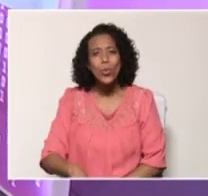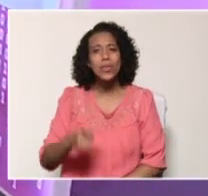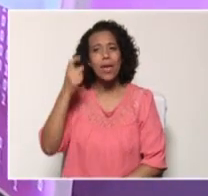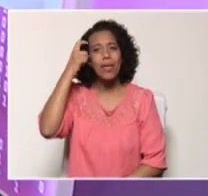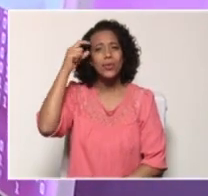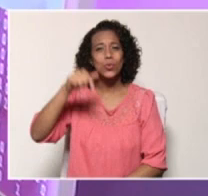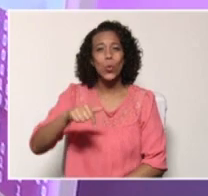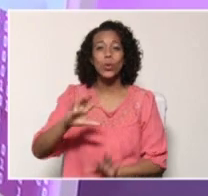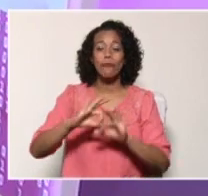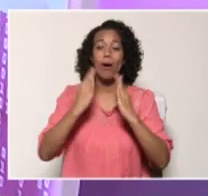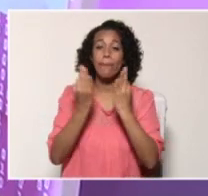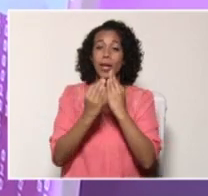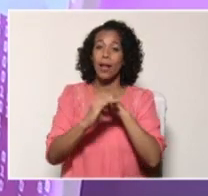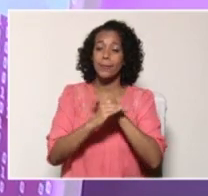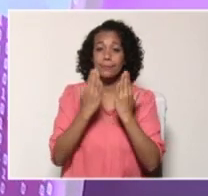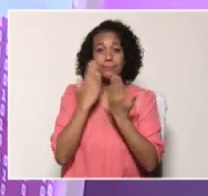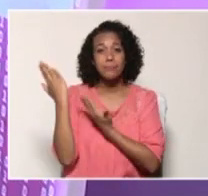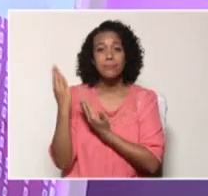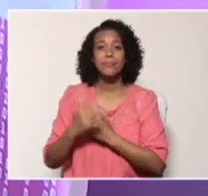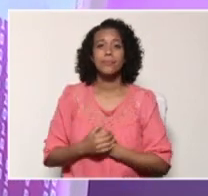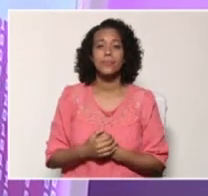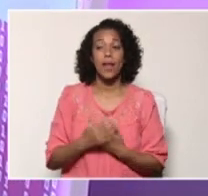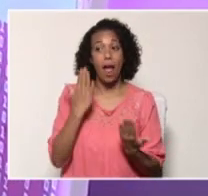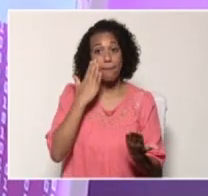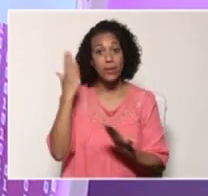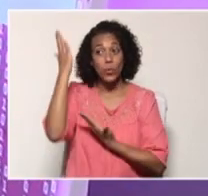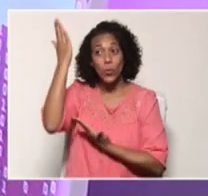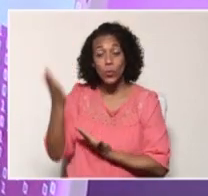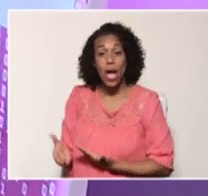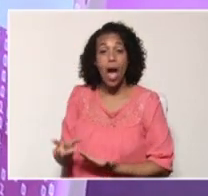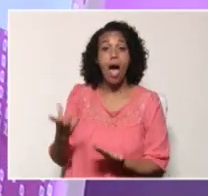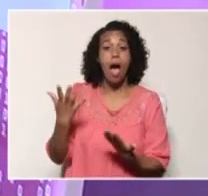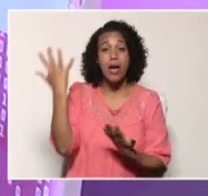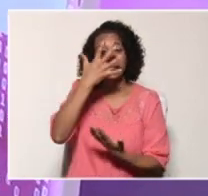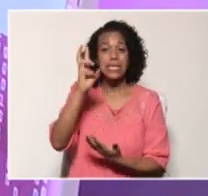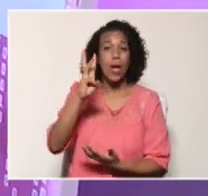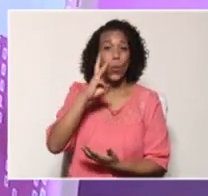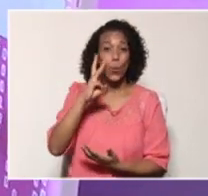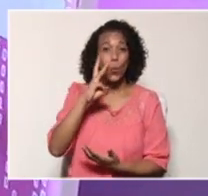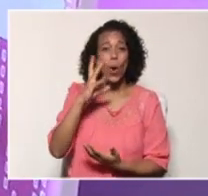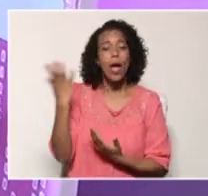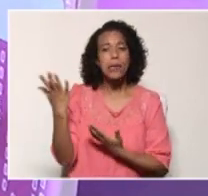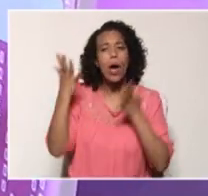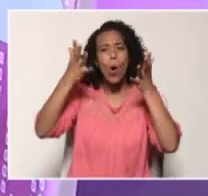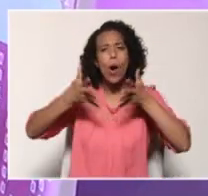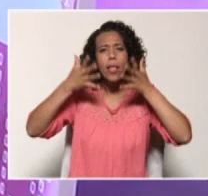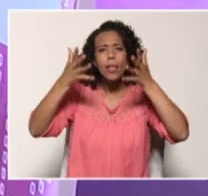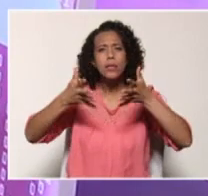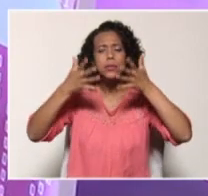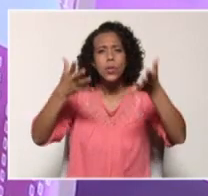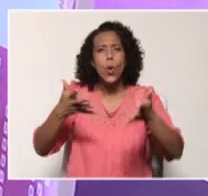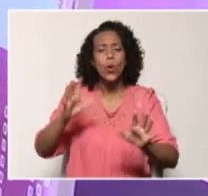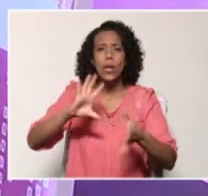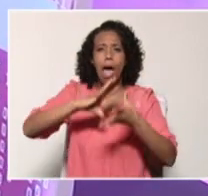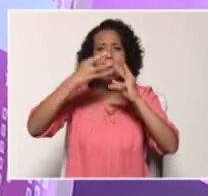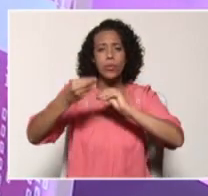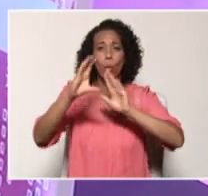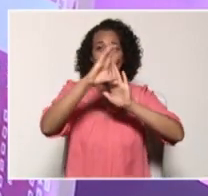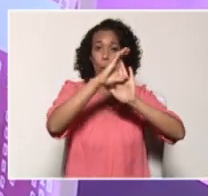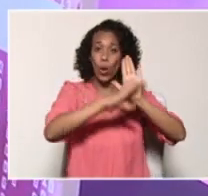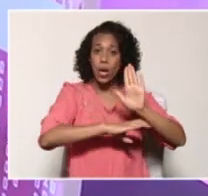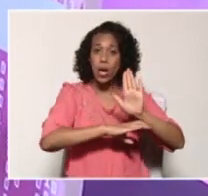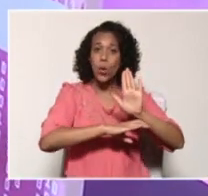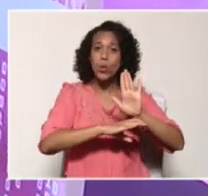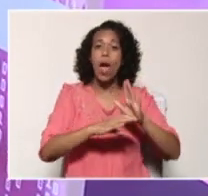este su programa. Por eso vamos a recibir a la profesora Winnie Testa, quien nos va a estar dando las orientaciones y adaptaciones